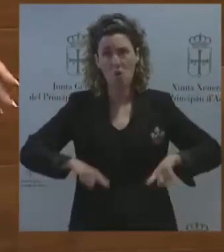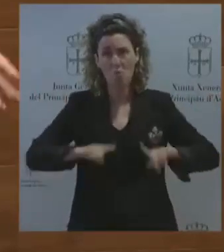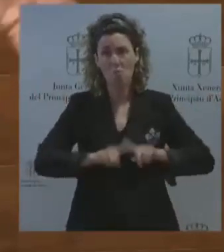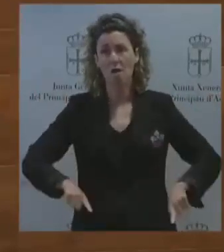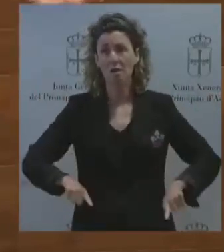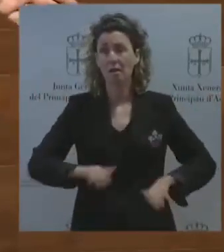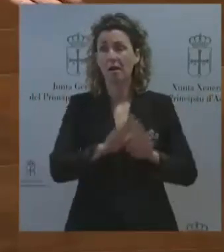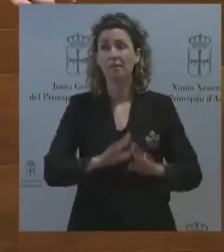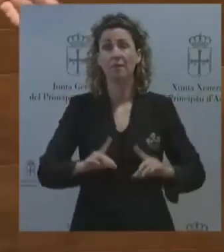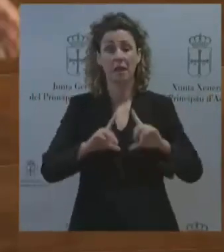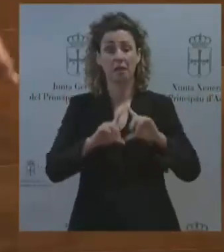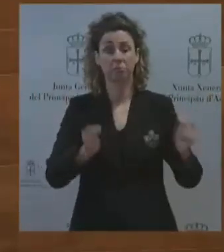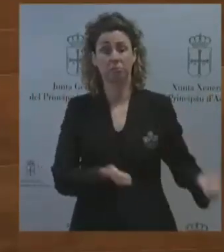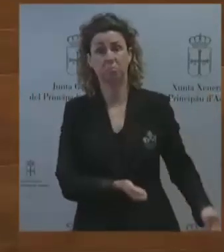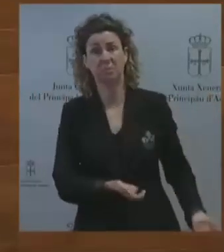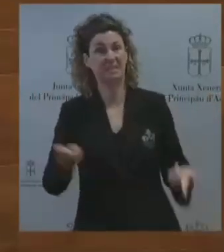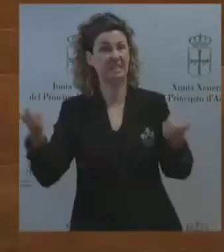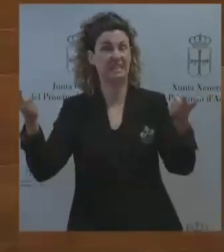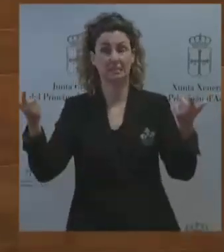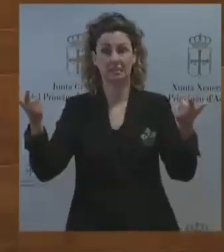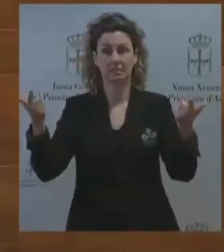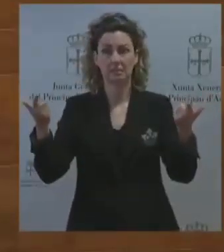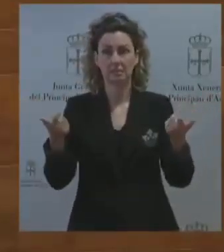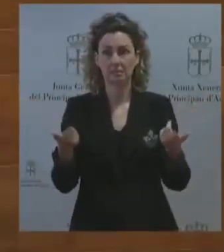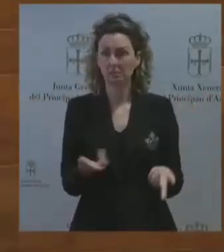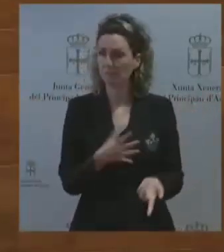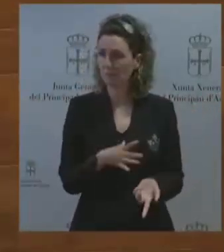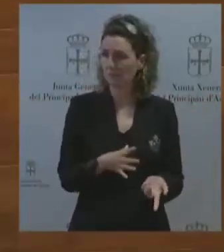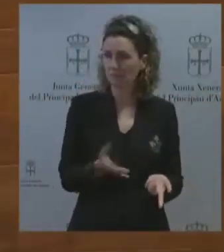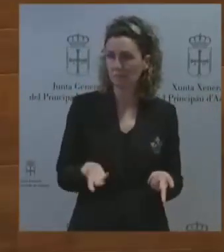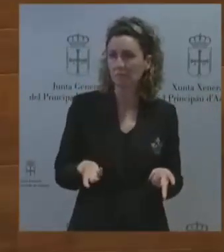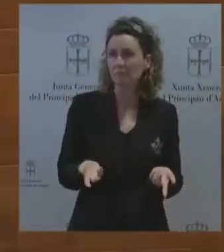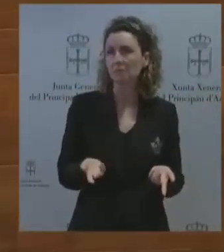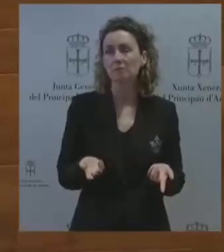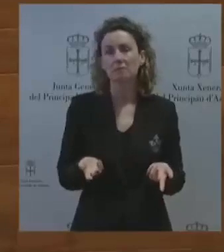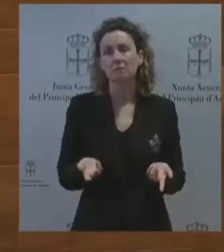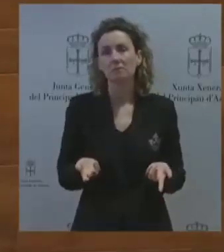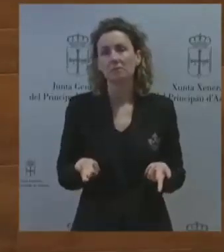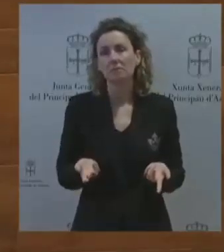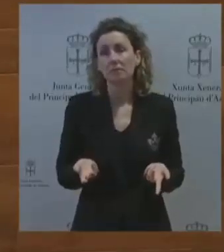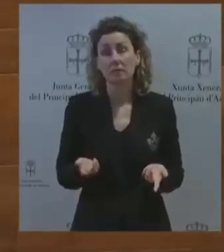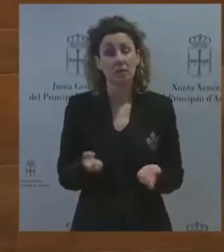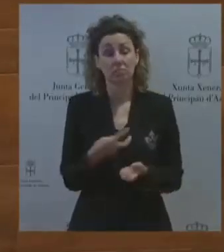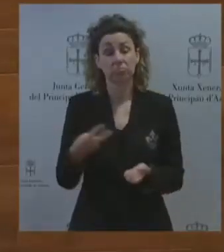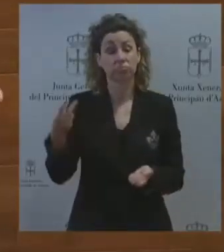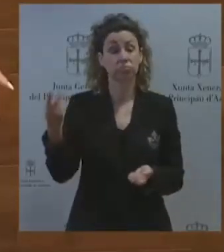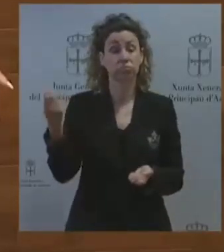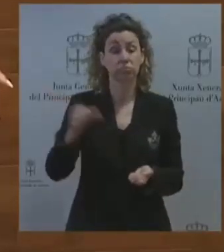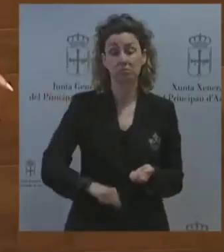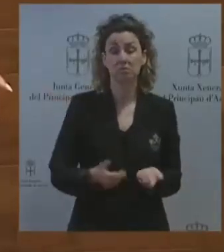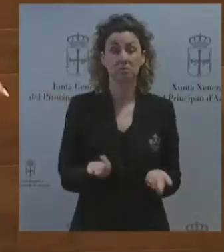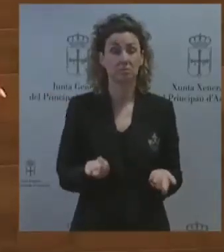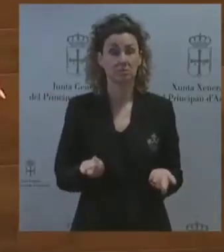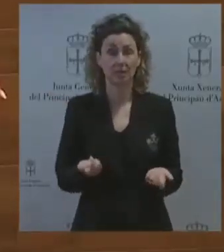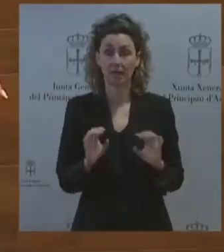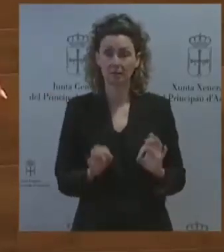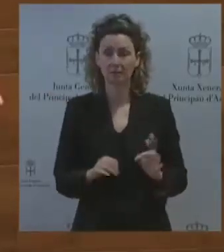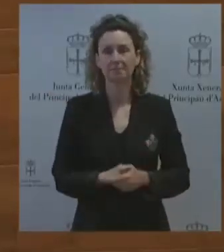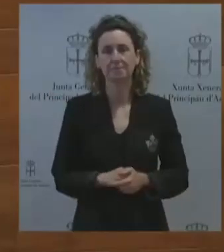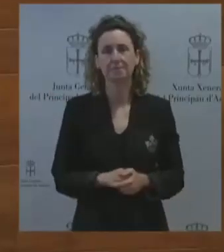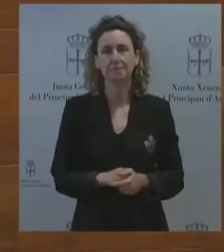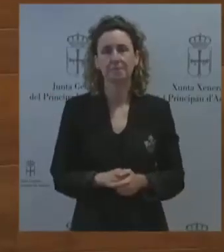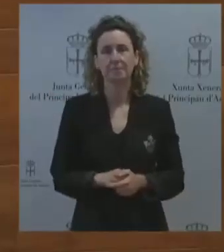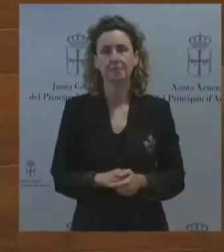lo mismo, tendremos exactamente el mismo resultado, y es negativo para Asturias y para los asturianos. Es necesario y